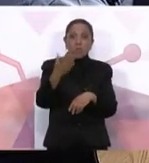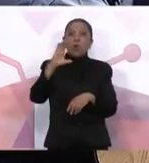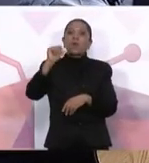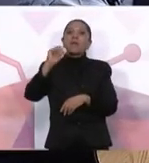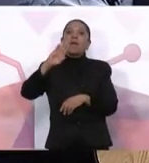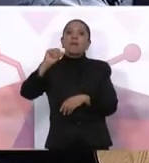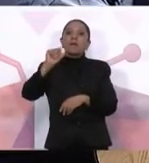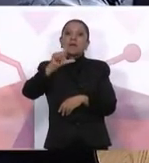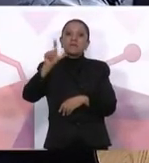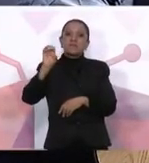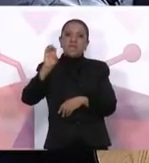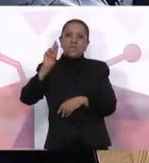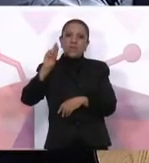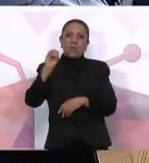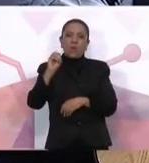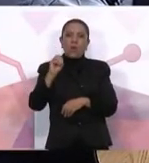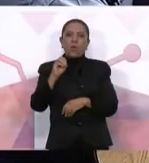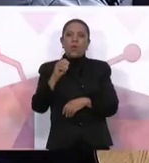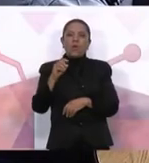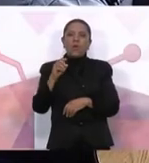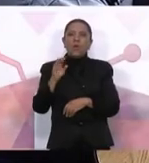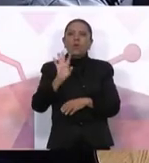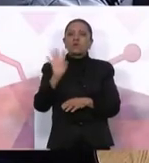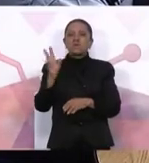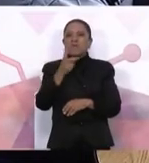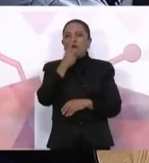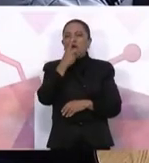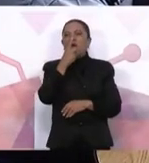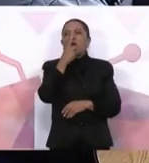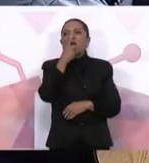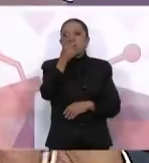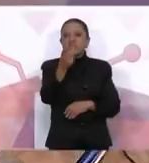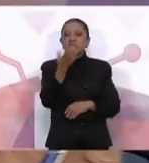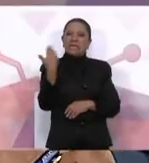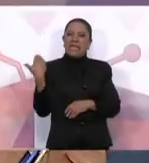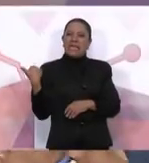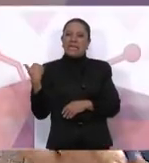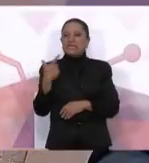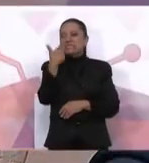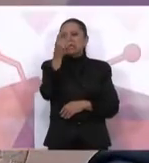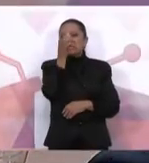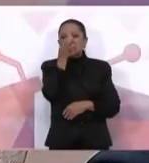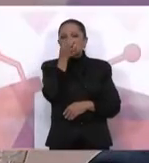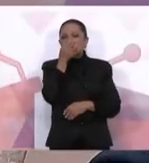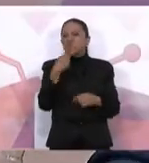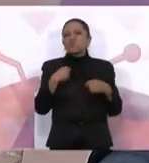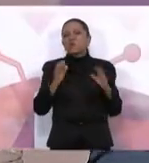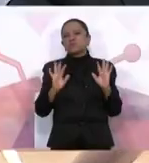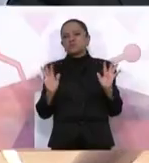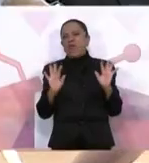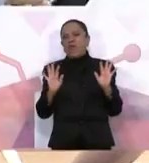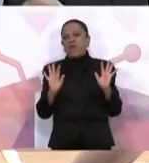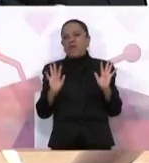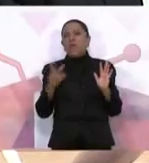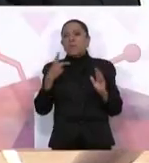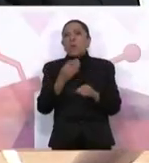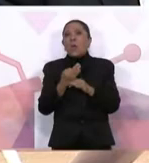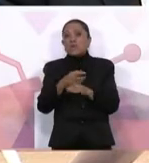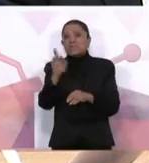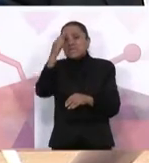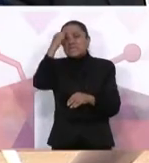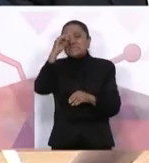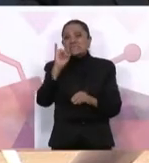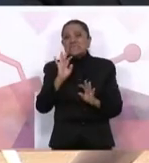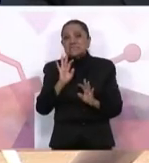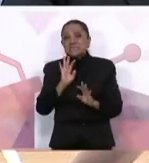aumentó dije que ya no quería pero ahorita me acordé de algo dije que sí pero si no se puede respecto a las reglas muy bien se acabó el tiempo y con